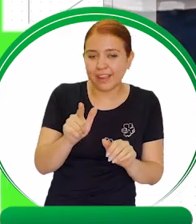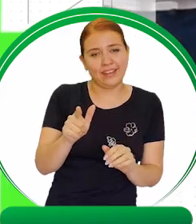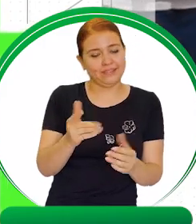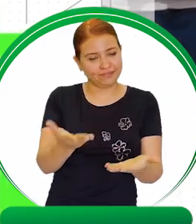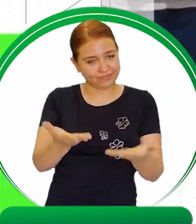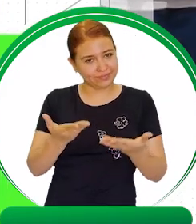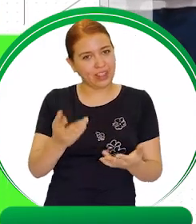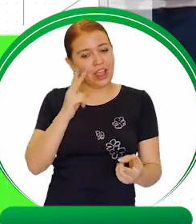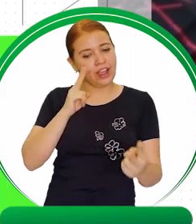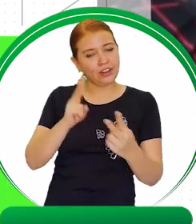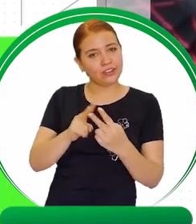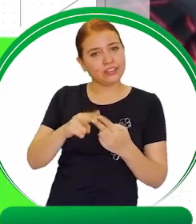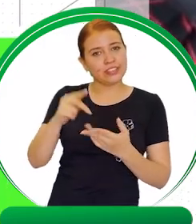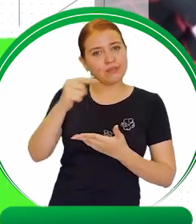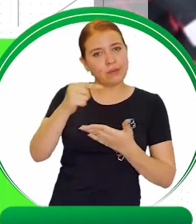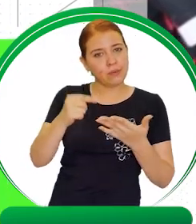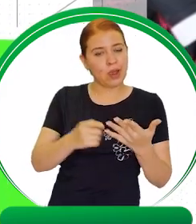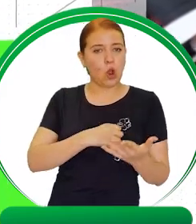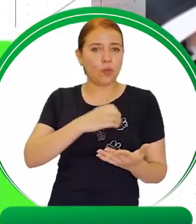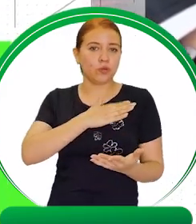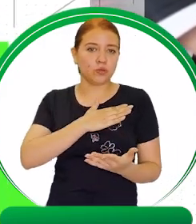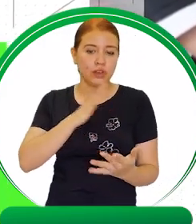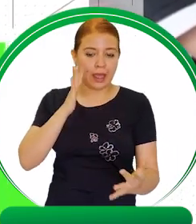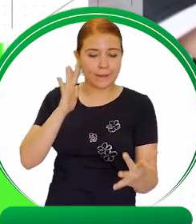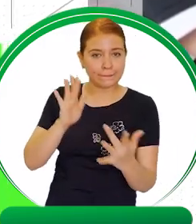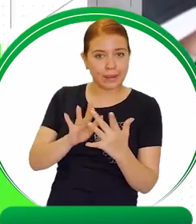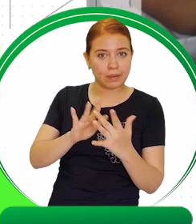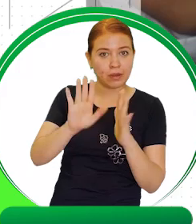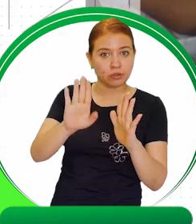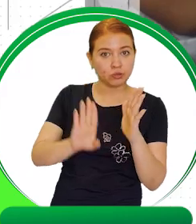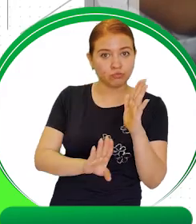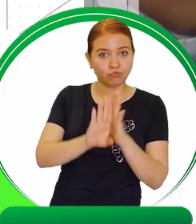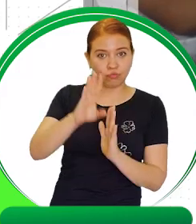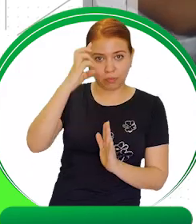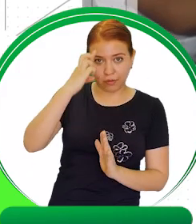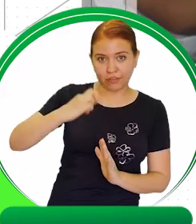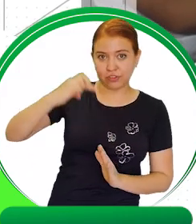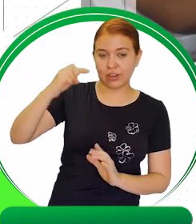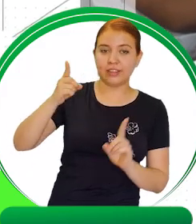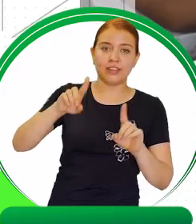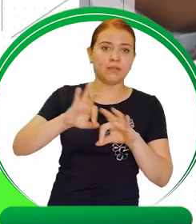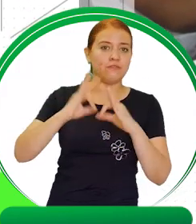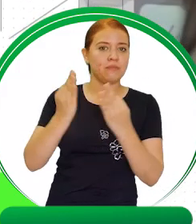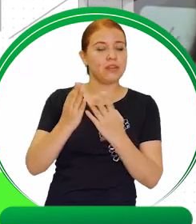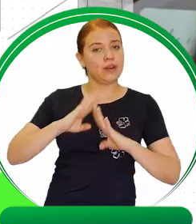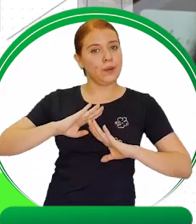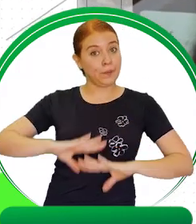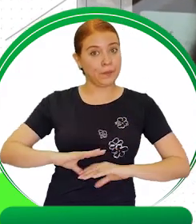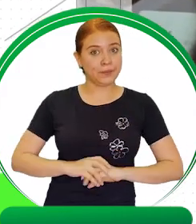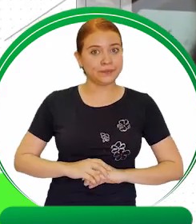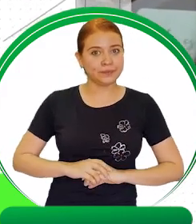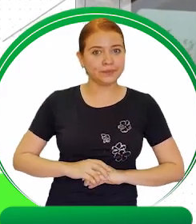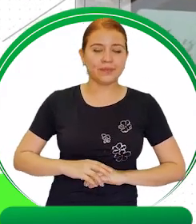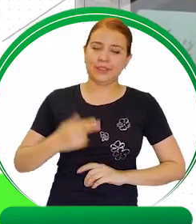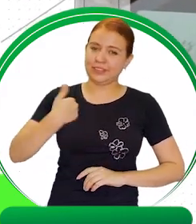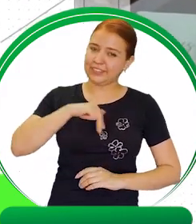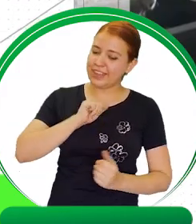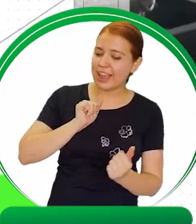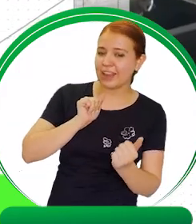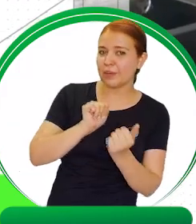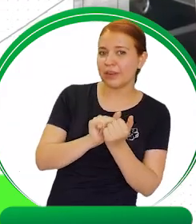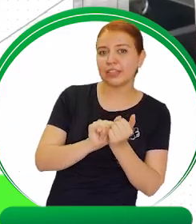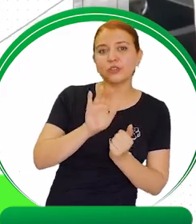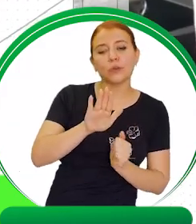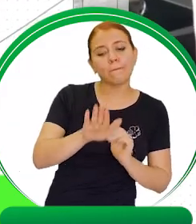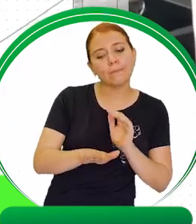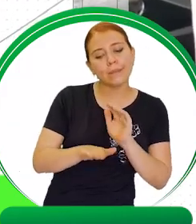las oportunidades que necesitas para crecer profesionalmente y asegurar el bienestar de tu familia. Estamos aquí para acompañarte en